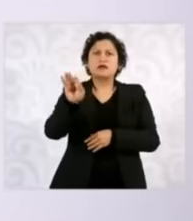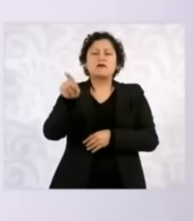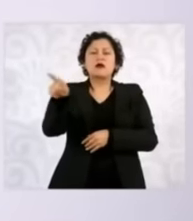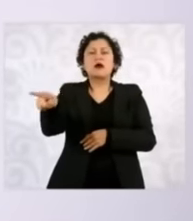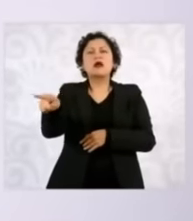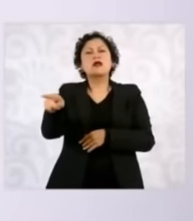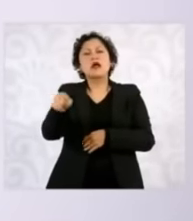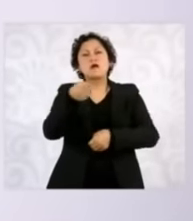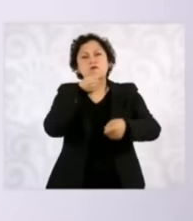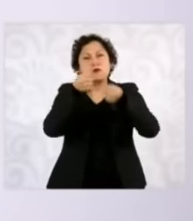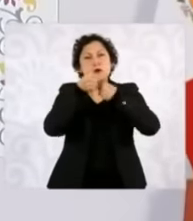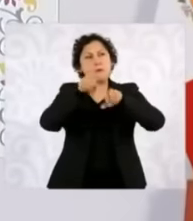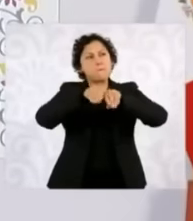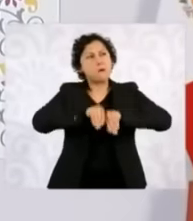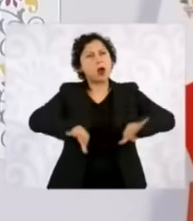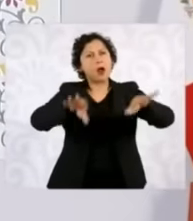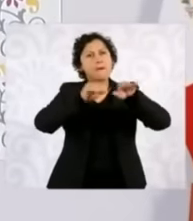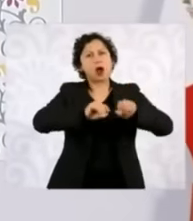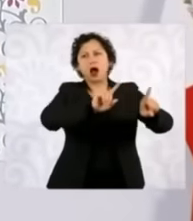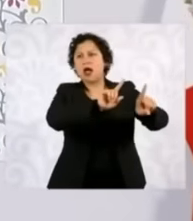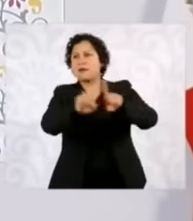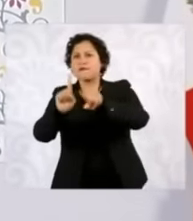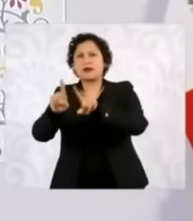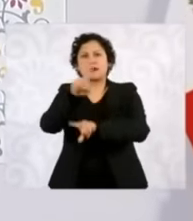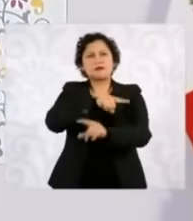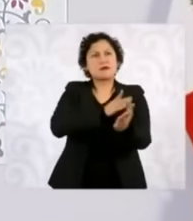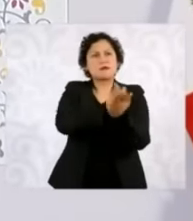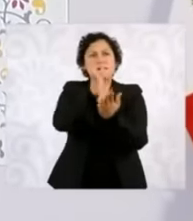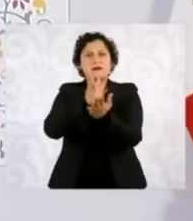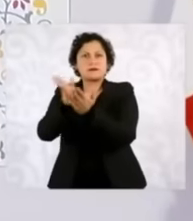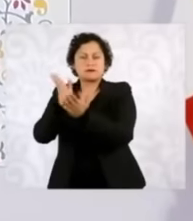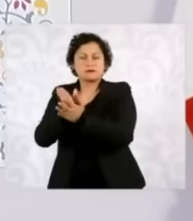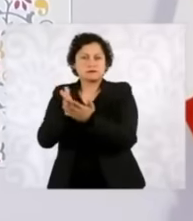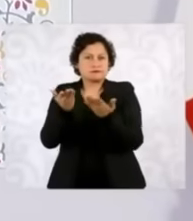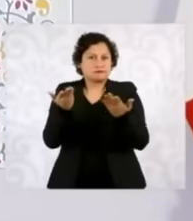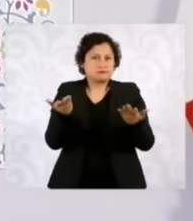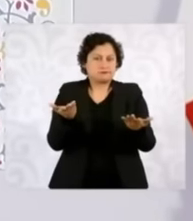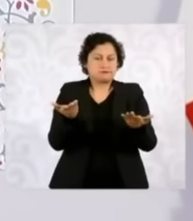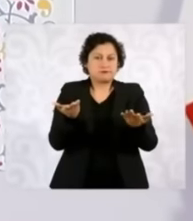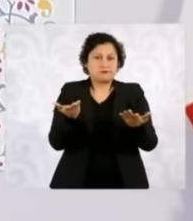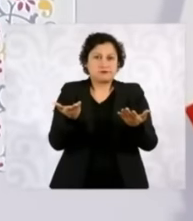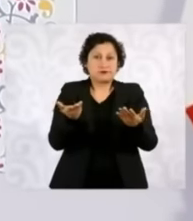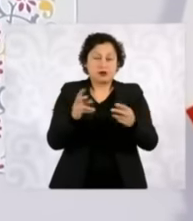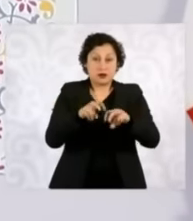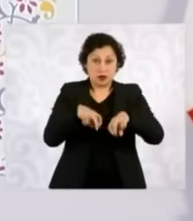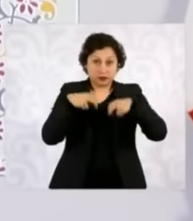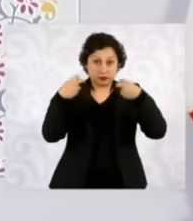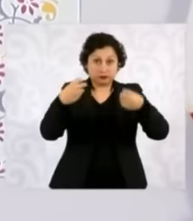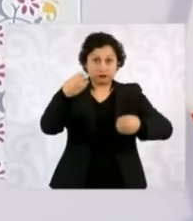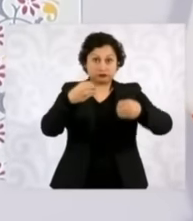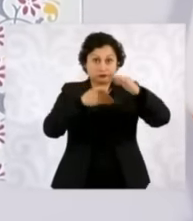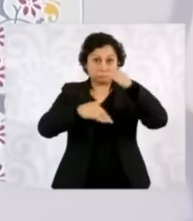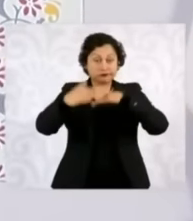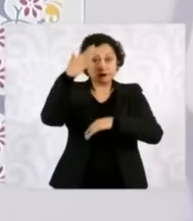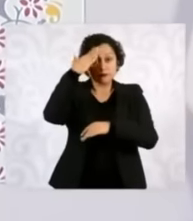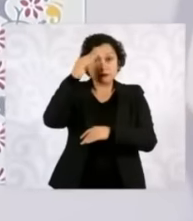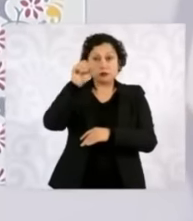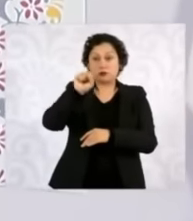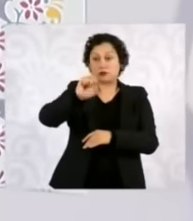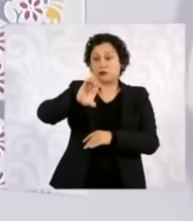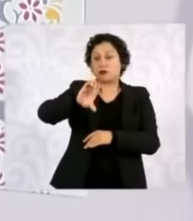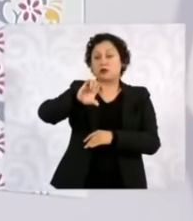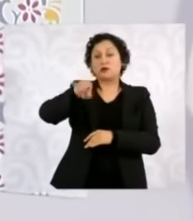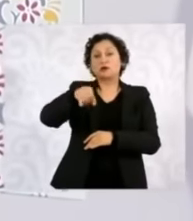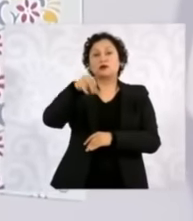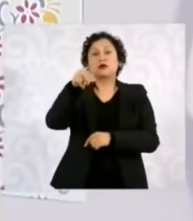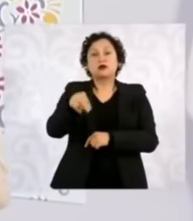criticó que muchos frentes ya se activaron y que los ministros incluso están en Harvard posicionándose y dando a